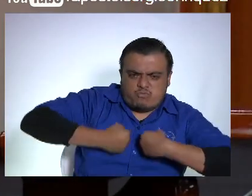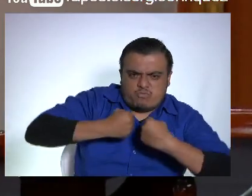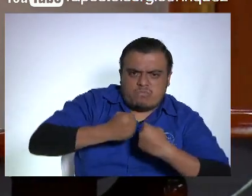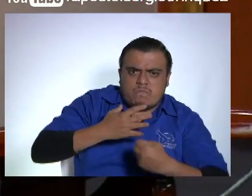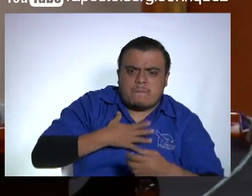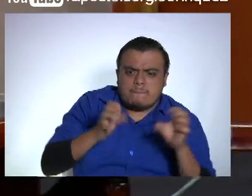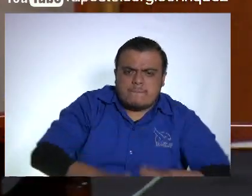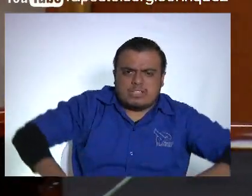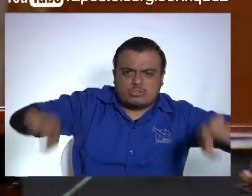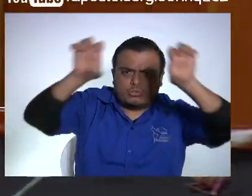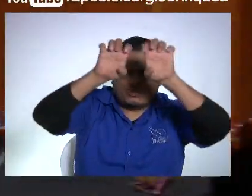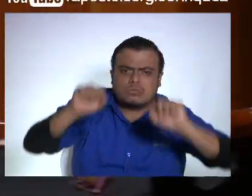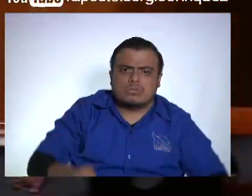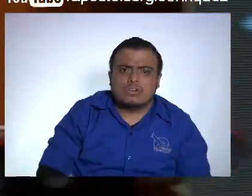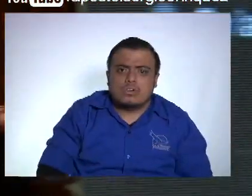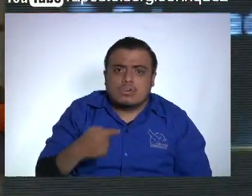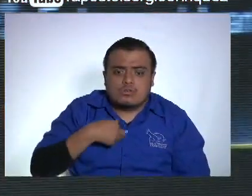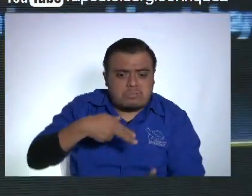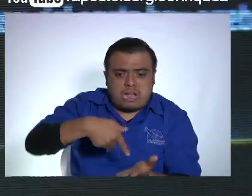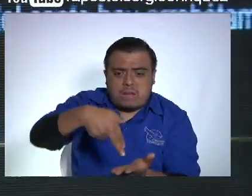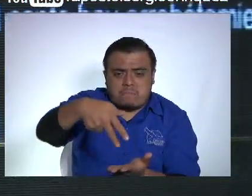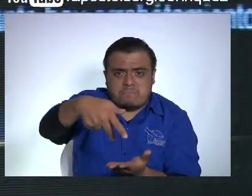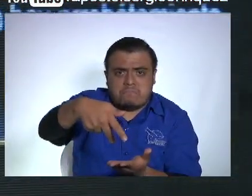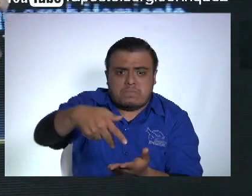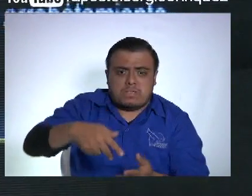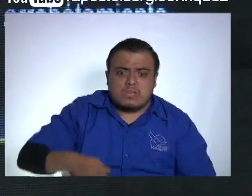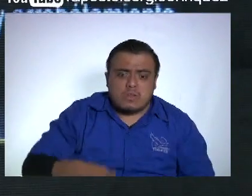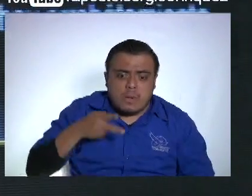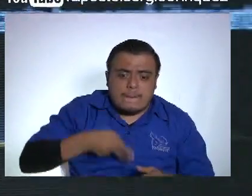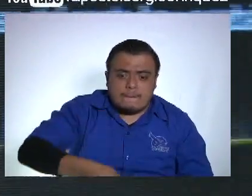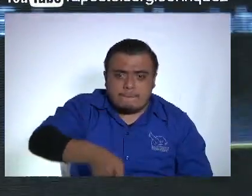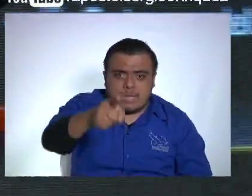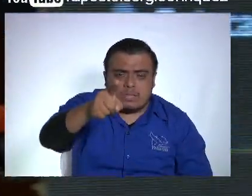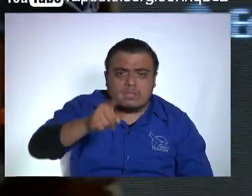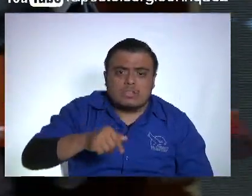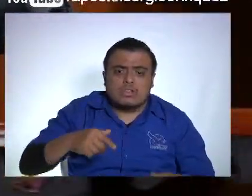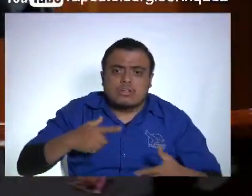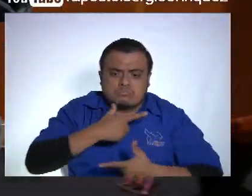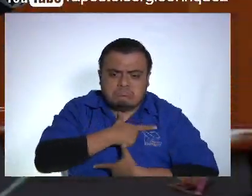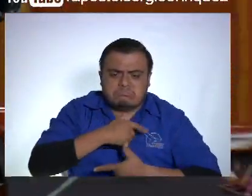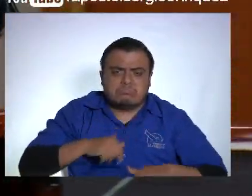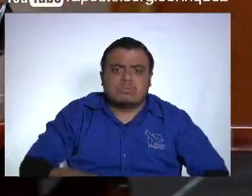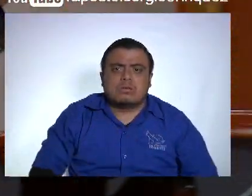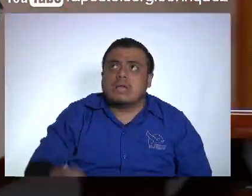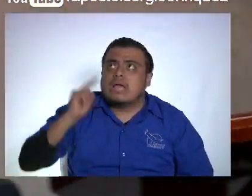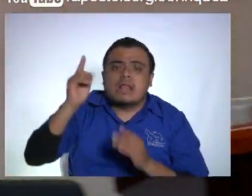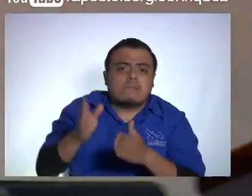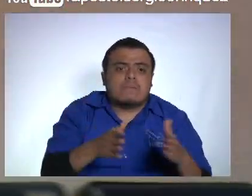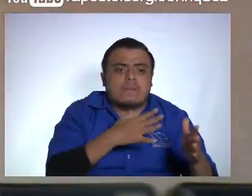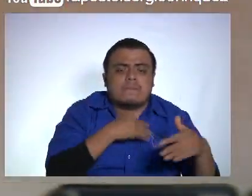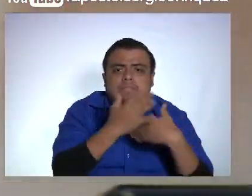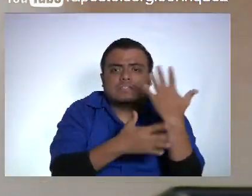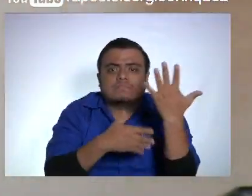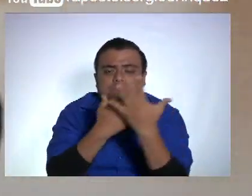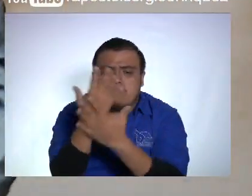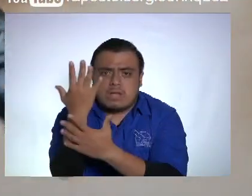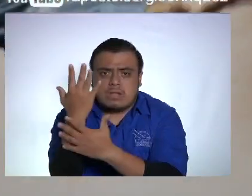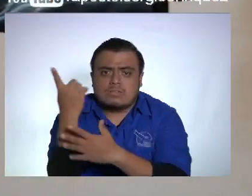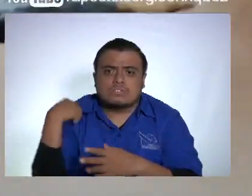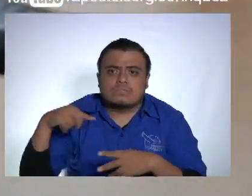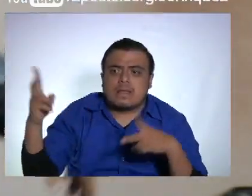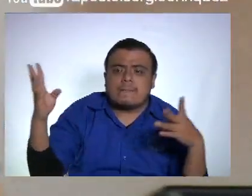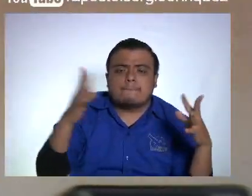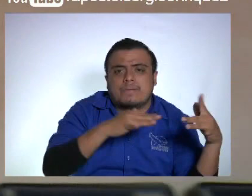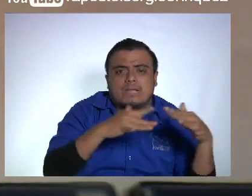mi escudo, con Él paso en medio de un batallón. Él adiestra mis manos, me prepara para